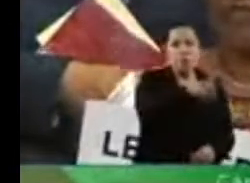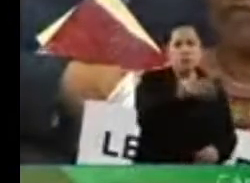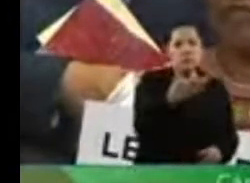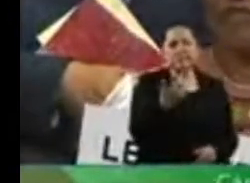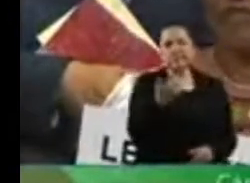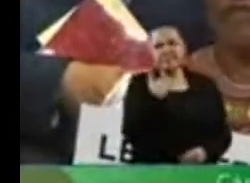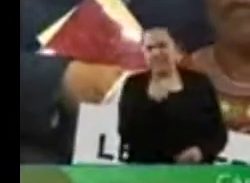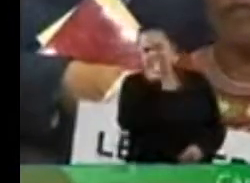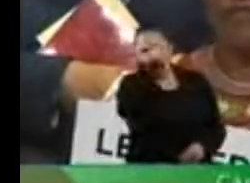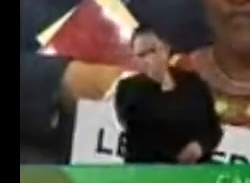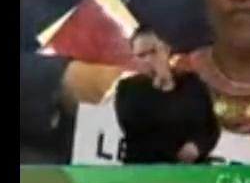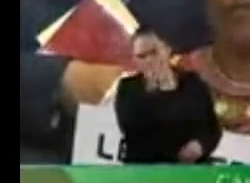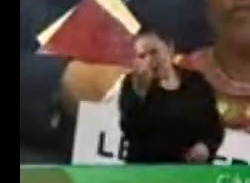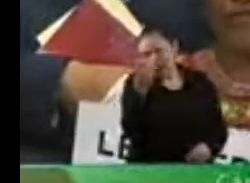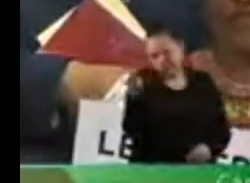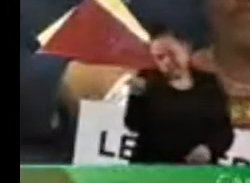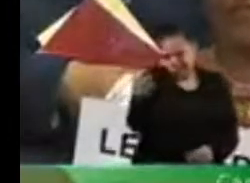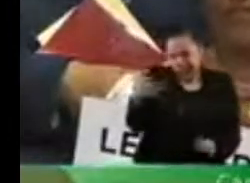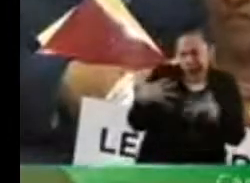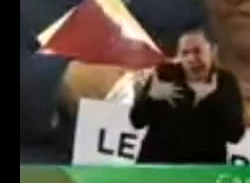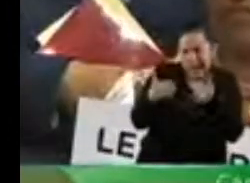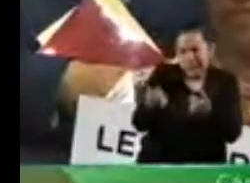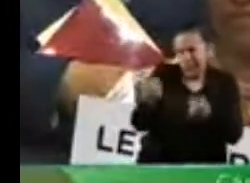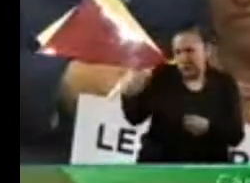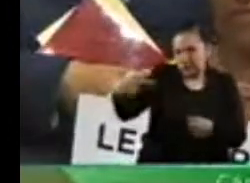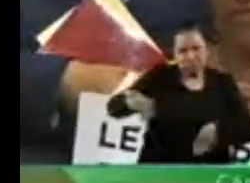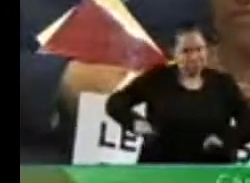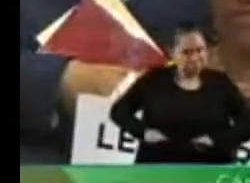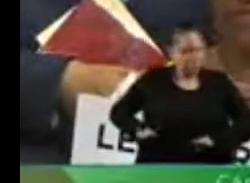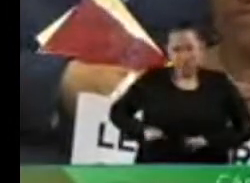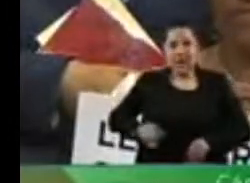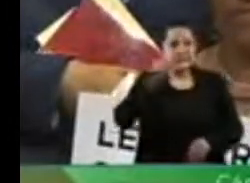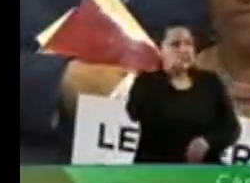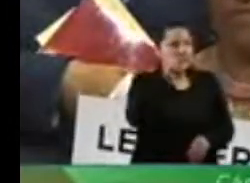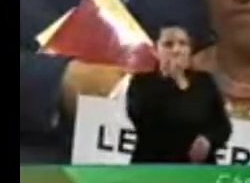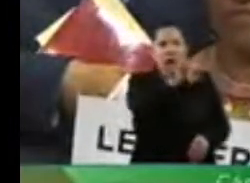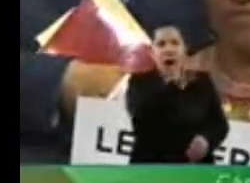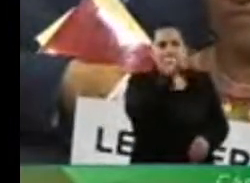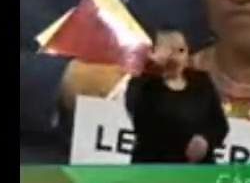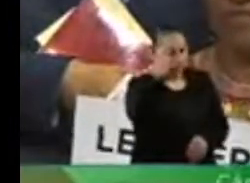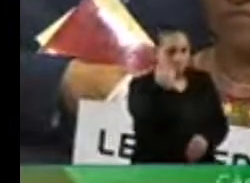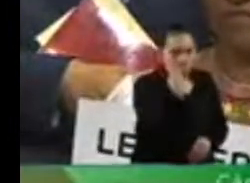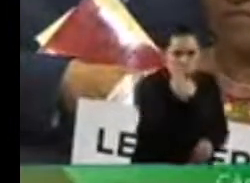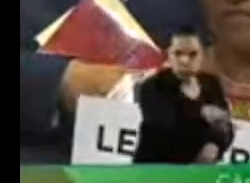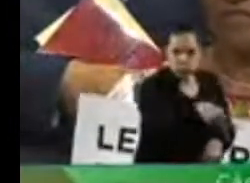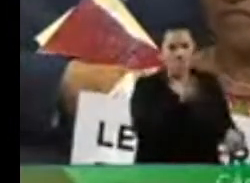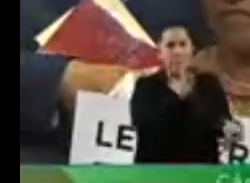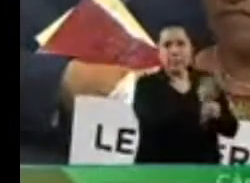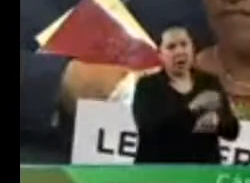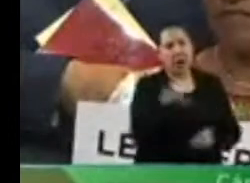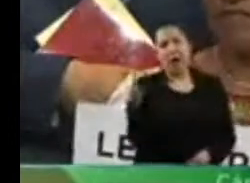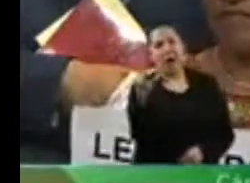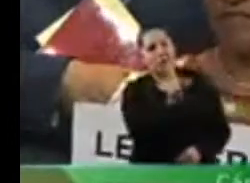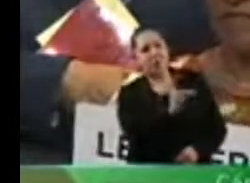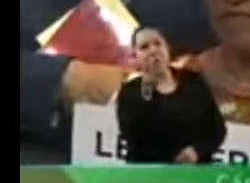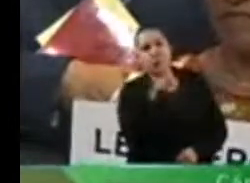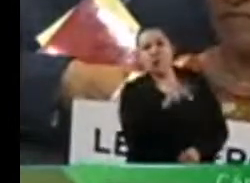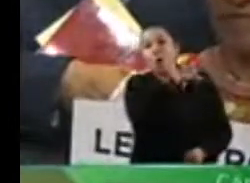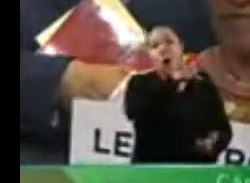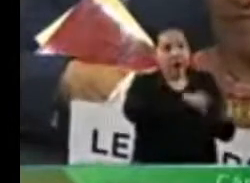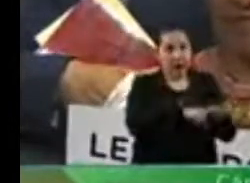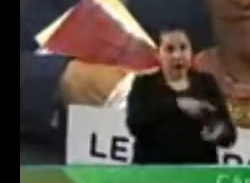del interés nacional, surgieron en contra del gobierno de Lázaro Cárdenas, contra la expropiación petrolera, contra la